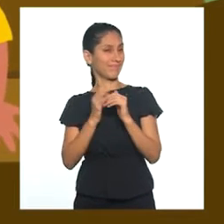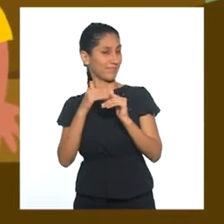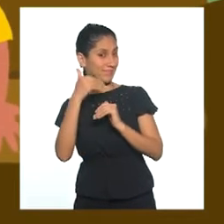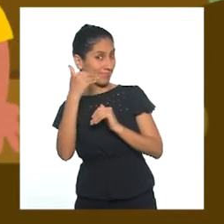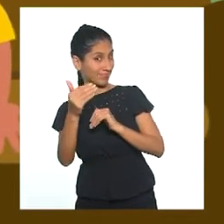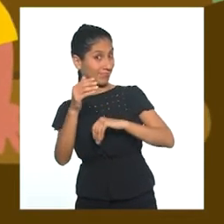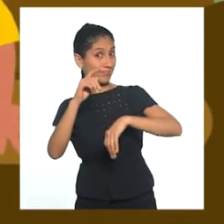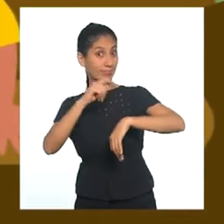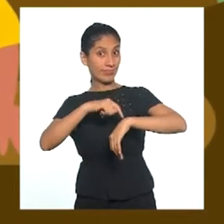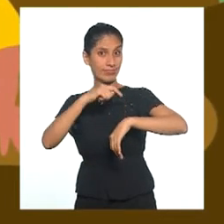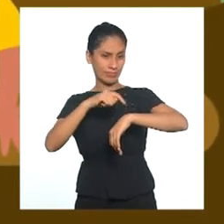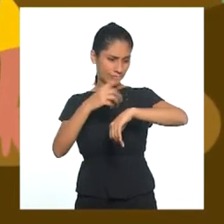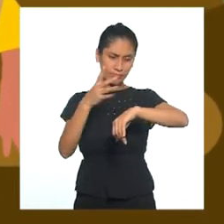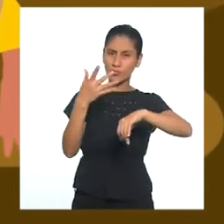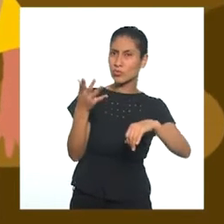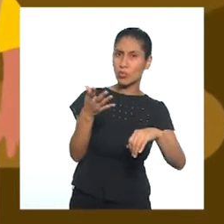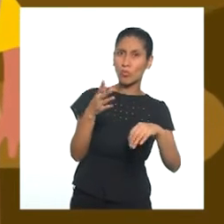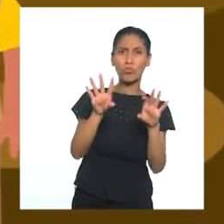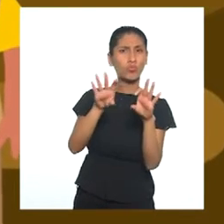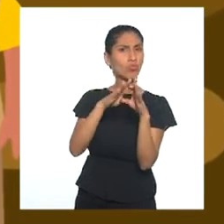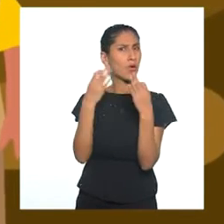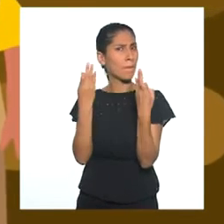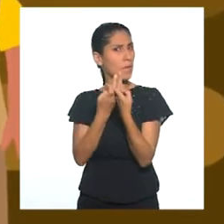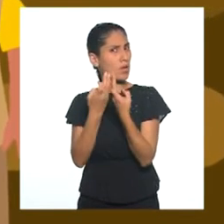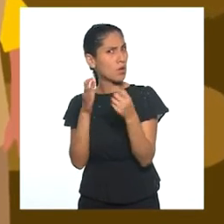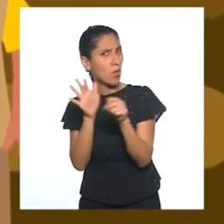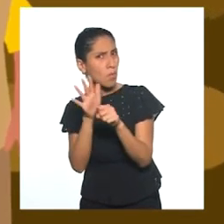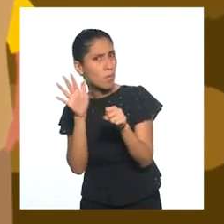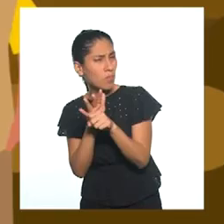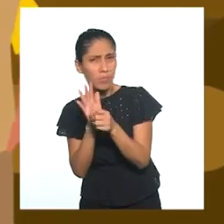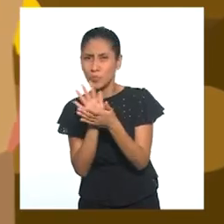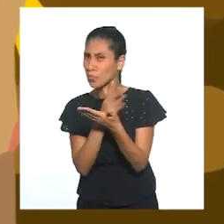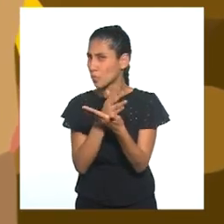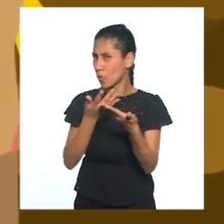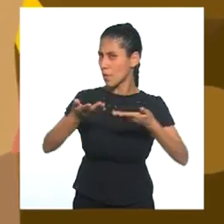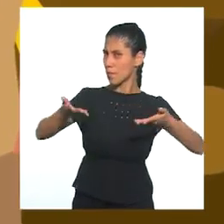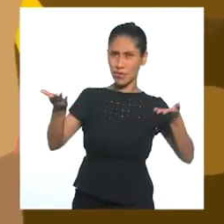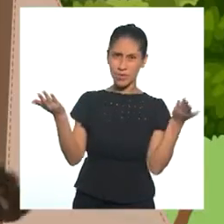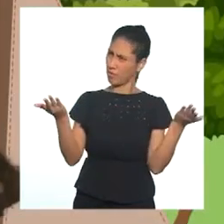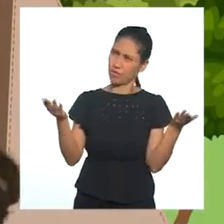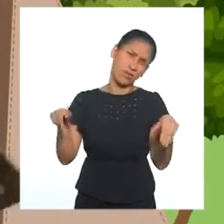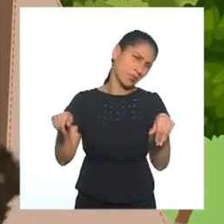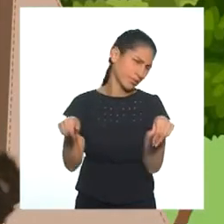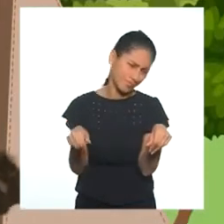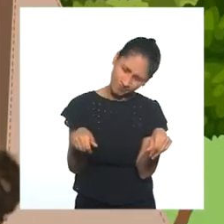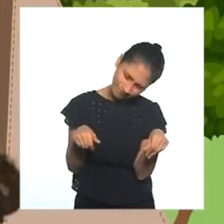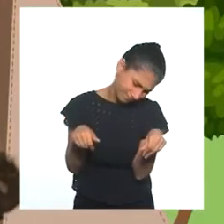A esa hora tampoco estuvo su familia completa.